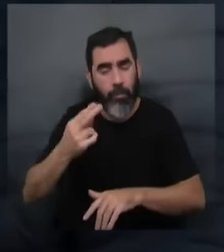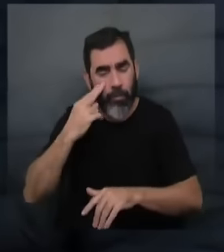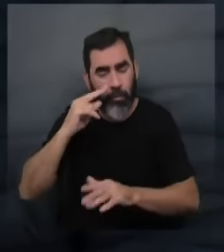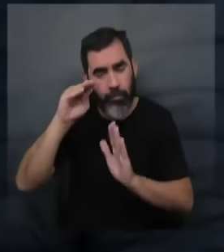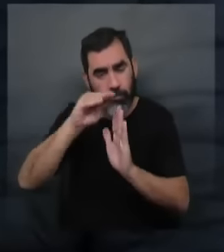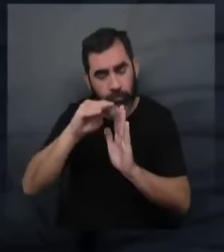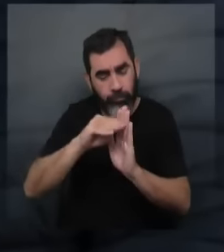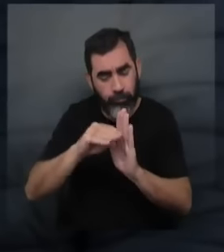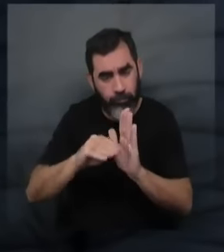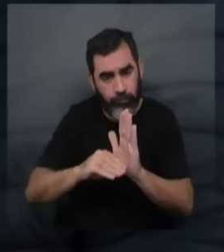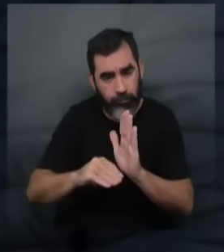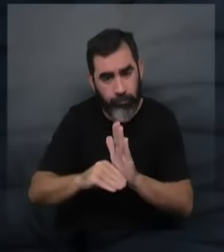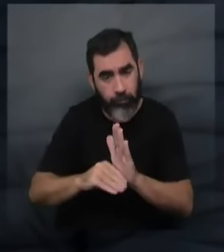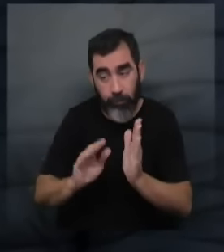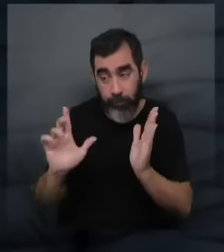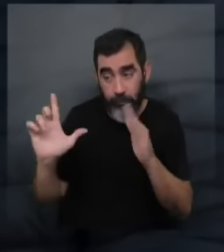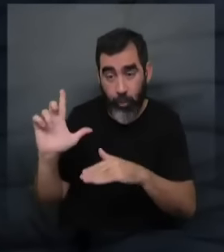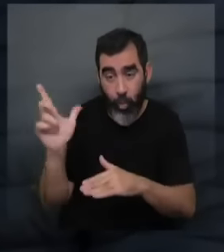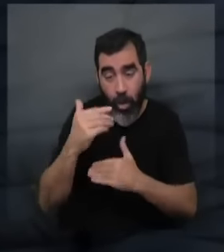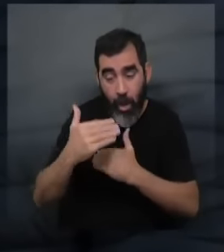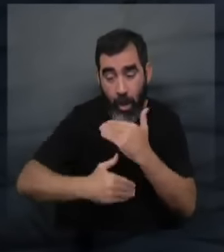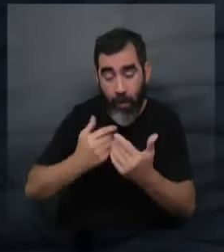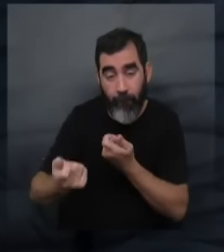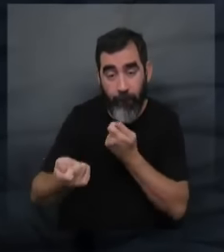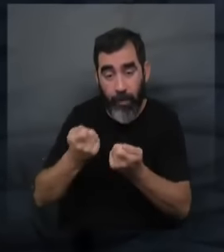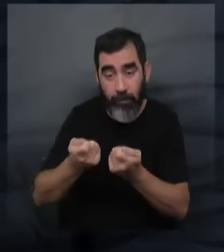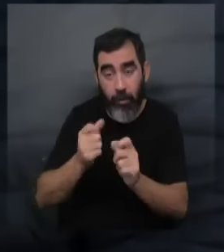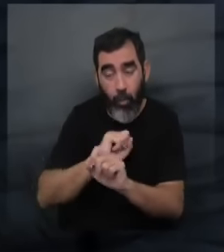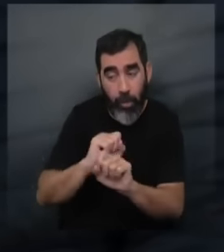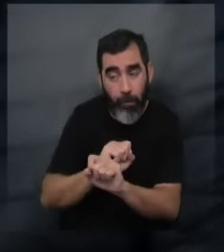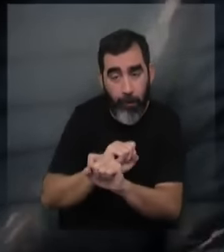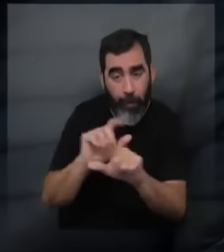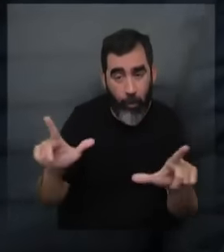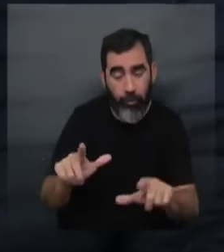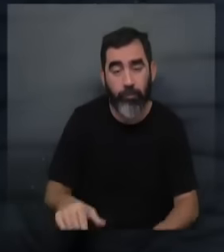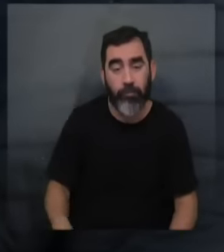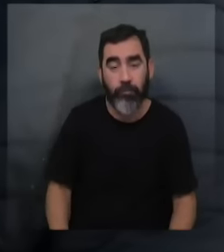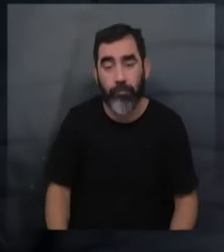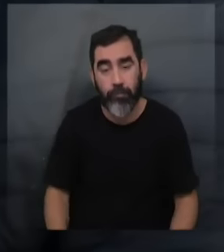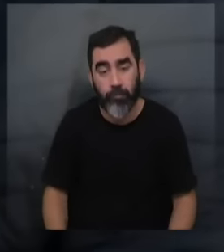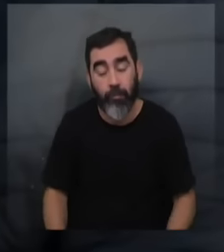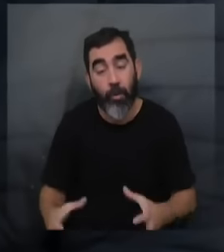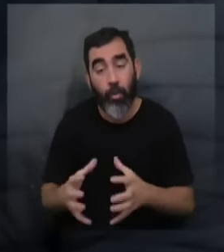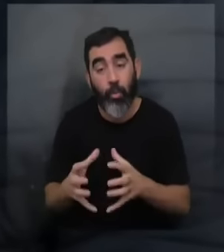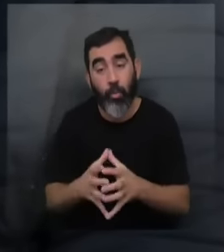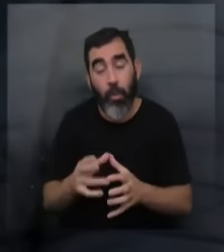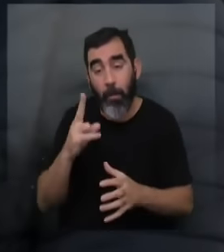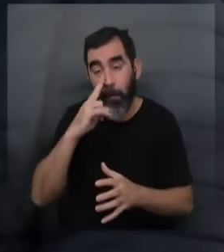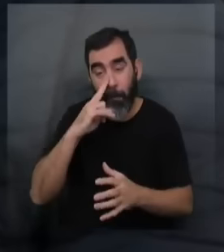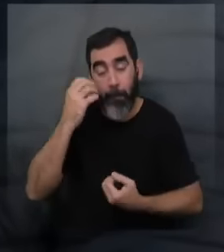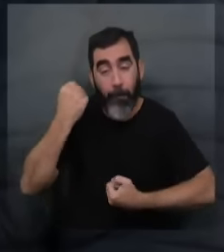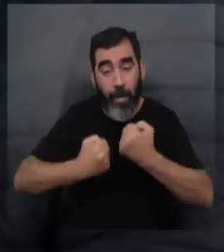medidas que si no hay avances en las negociaciones se pueden agudizar los sectores que afecta son las panificadoras